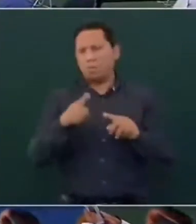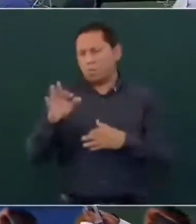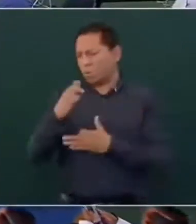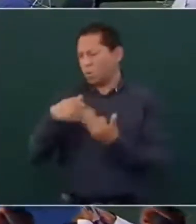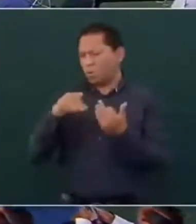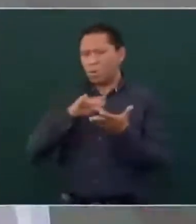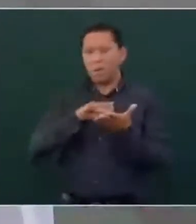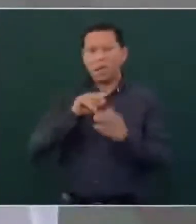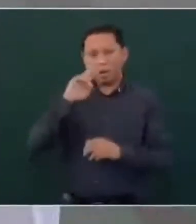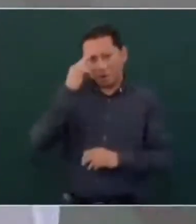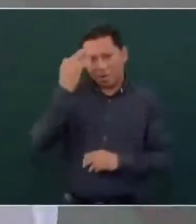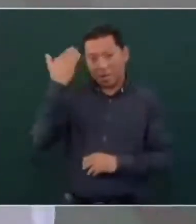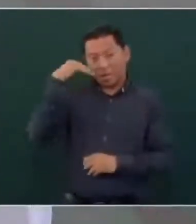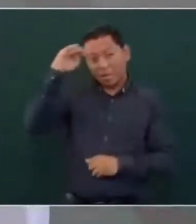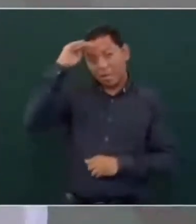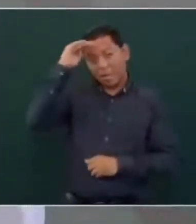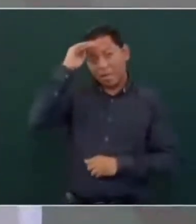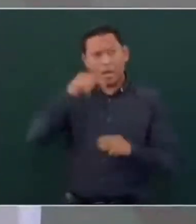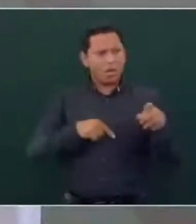el de arriba,